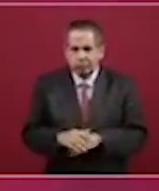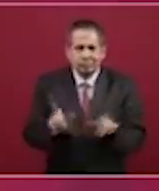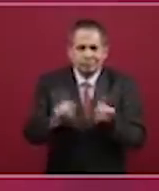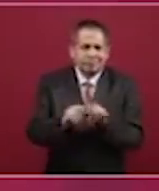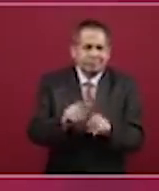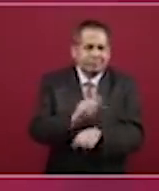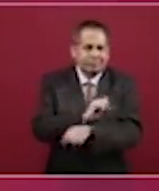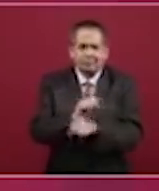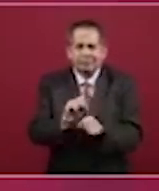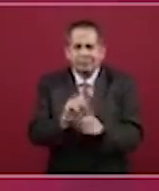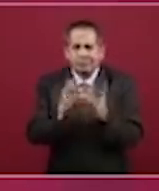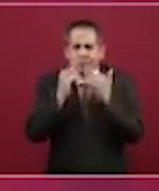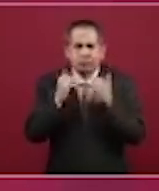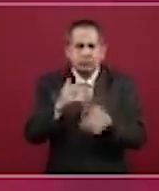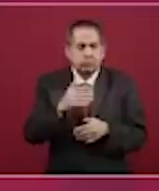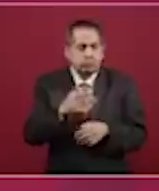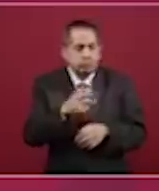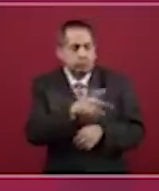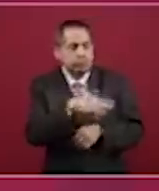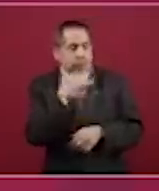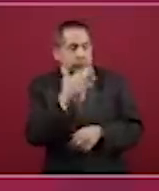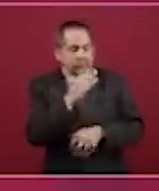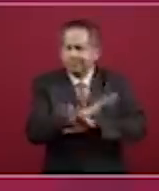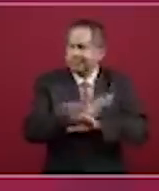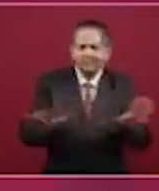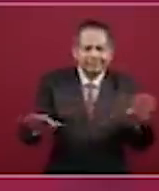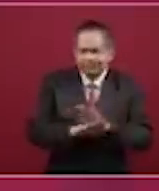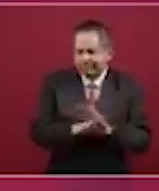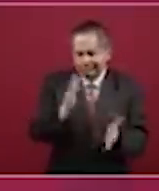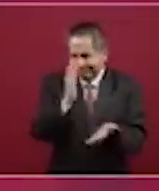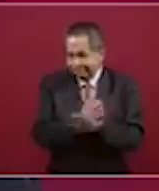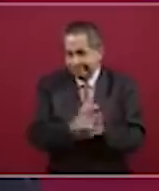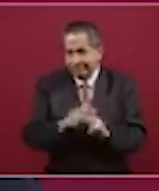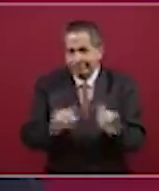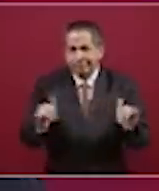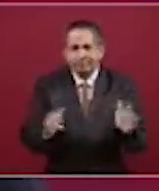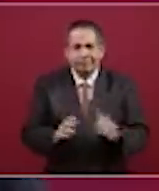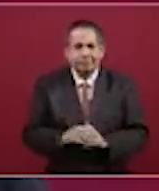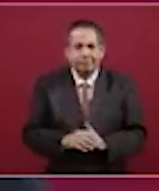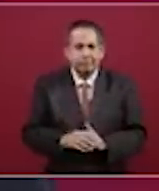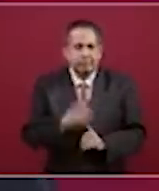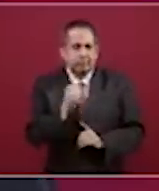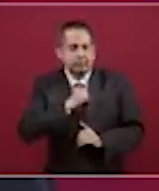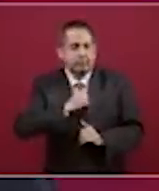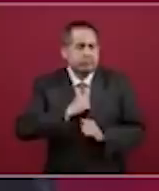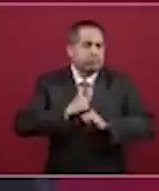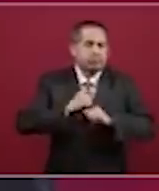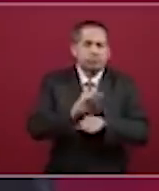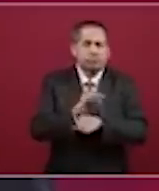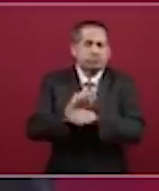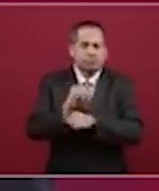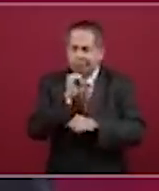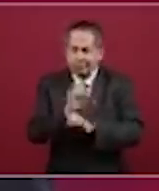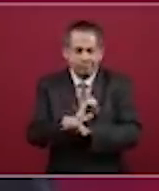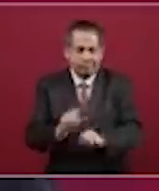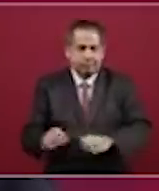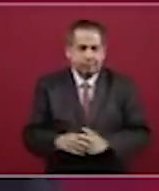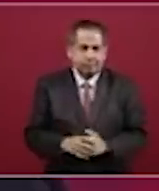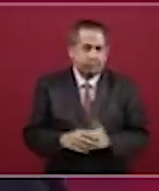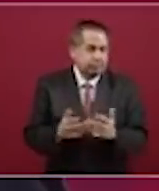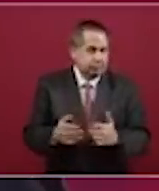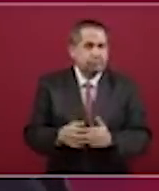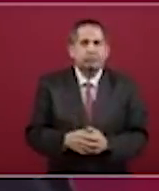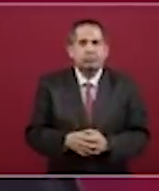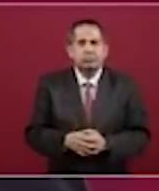sencillamente. O sea, no se va a permitir la corrupción en nada. No hay influyentismo.